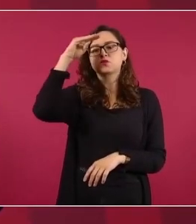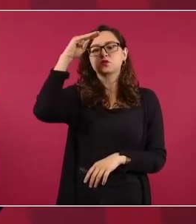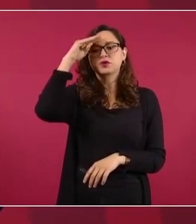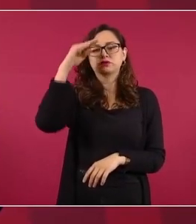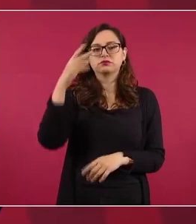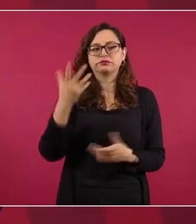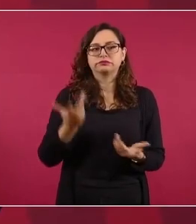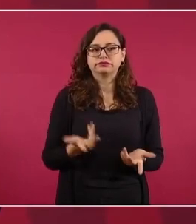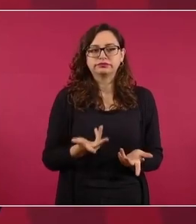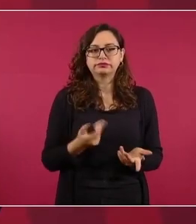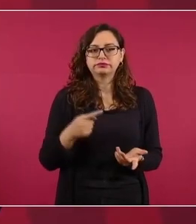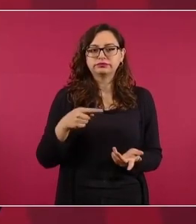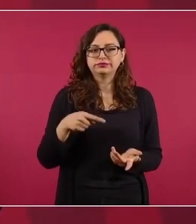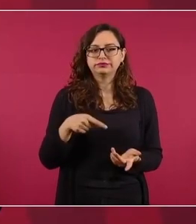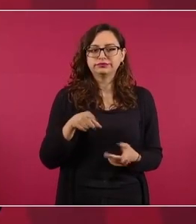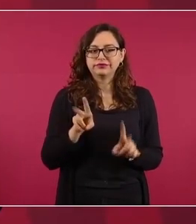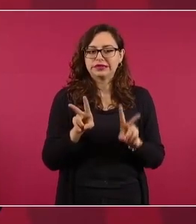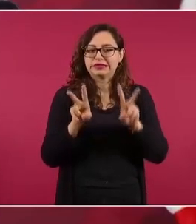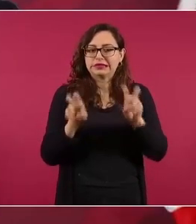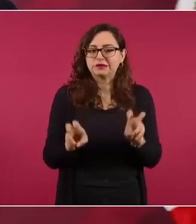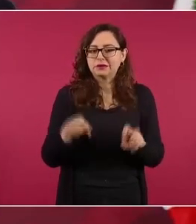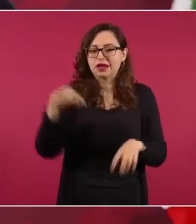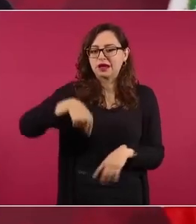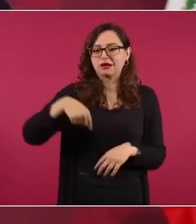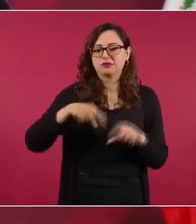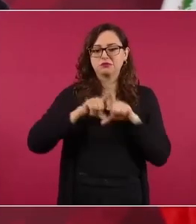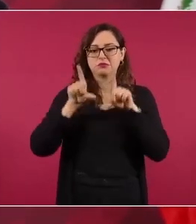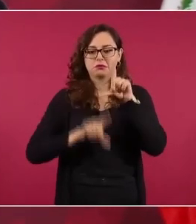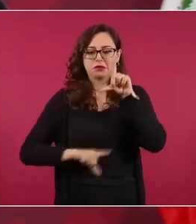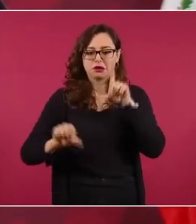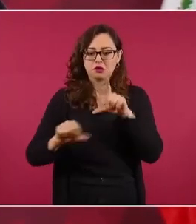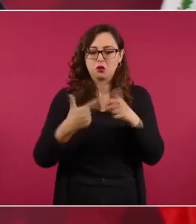algo que se maneja desde el extranjero,